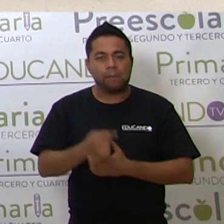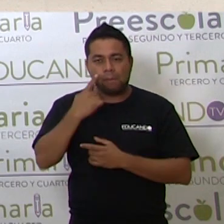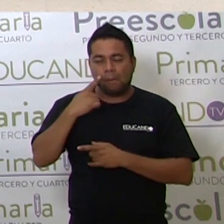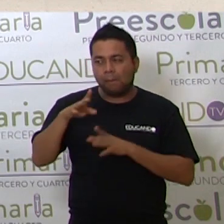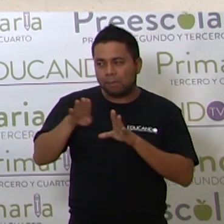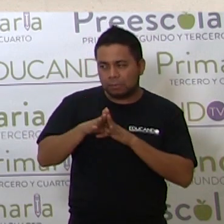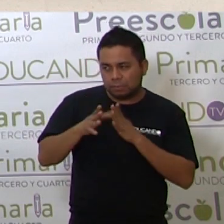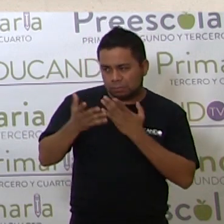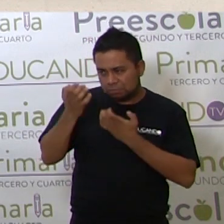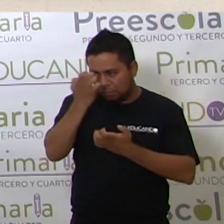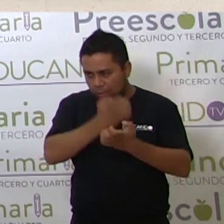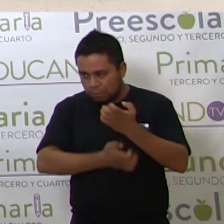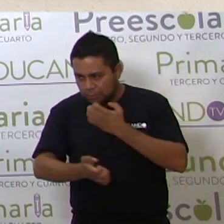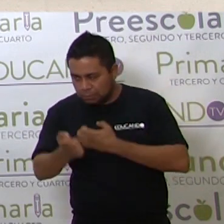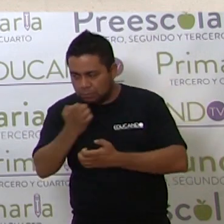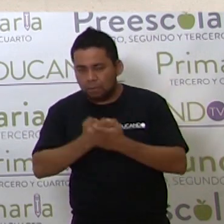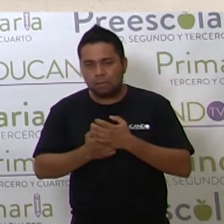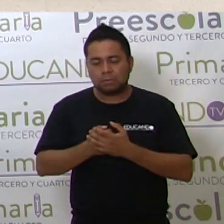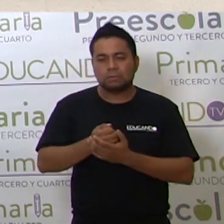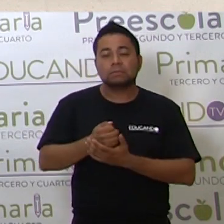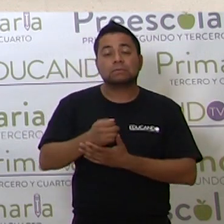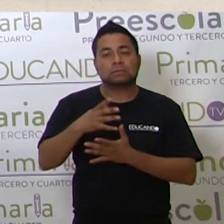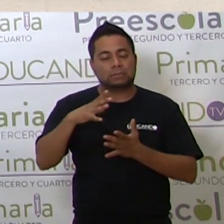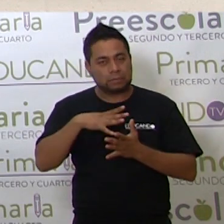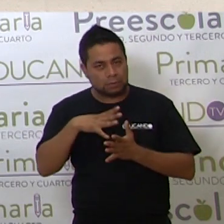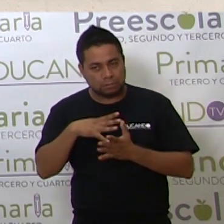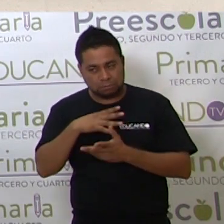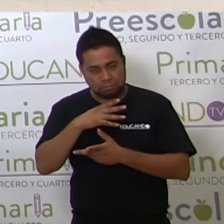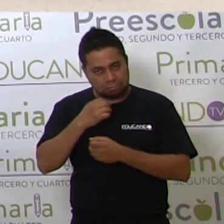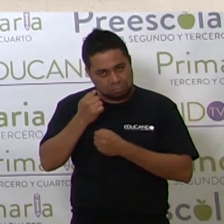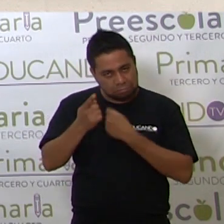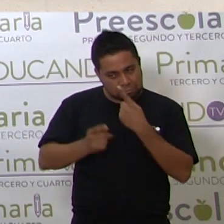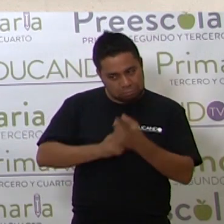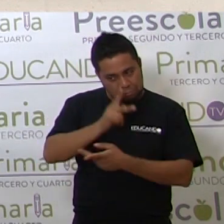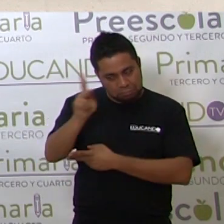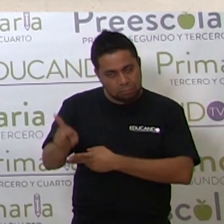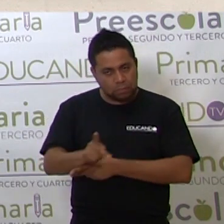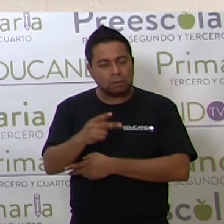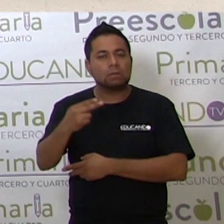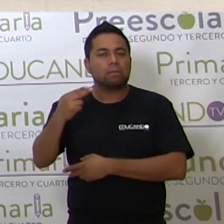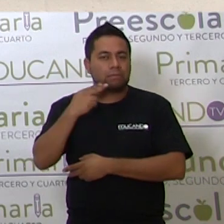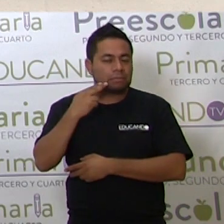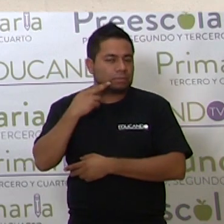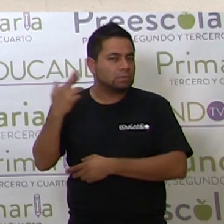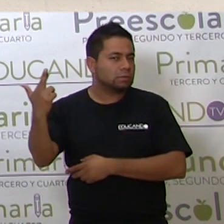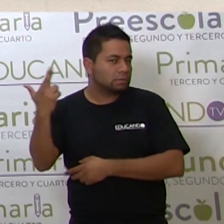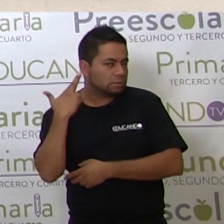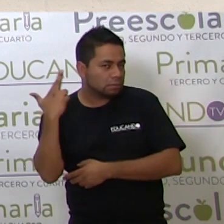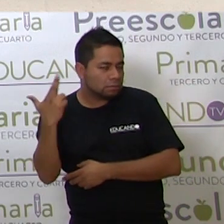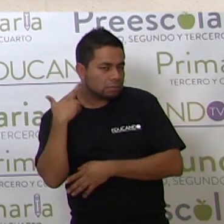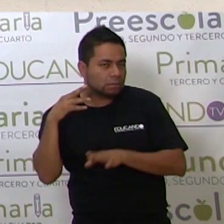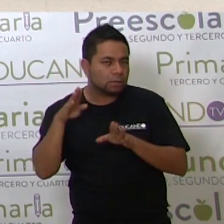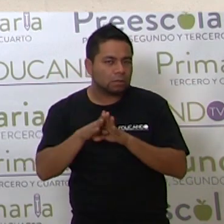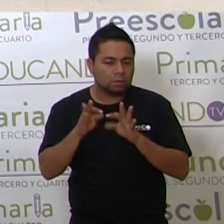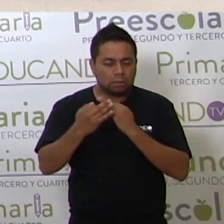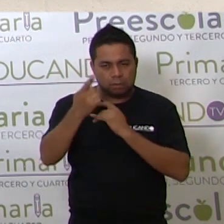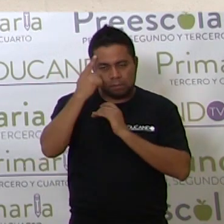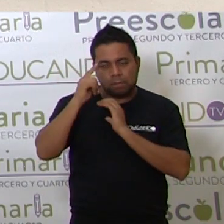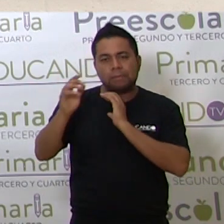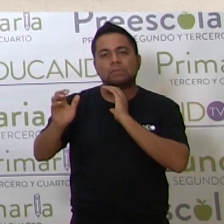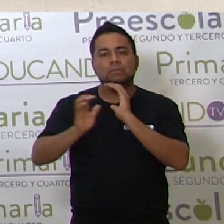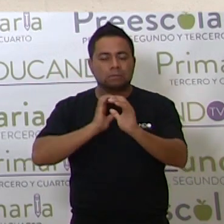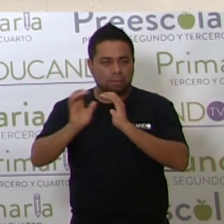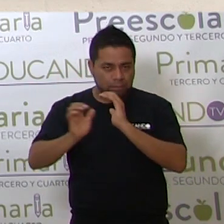análisis en este aspecto todavía existen comunidades en donde utilizan la radio como una forma de comunicación